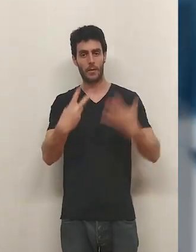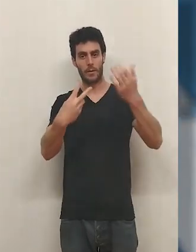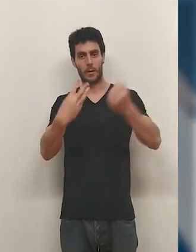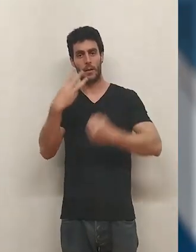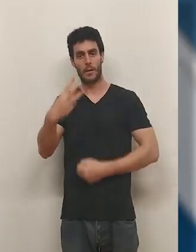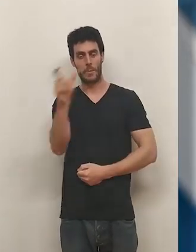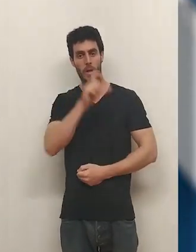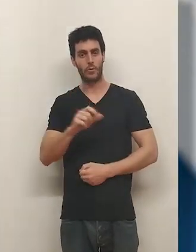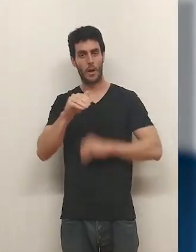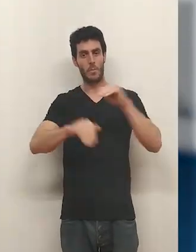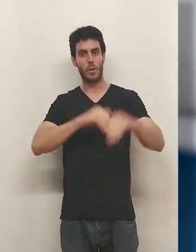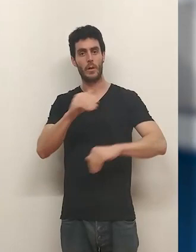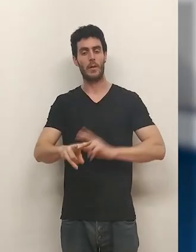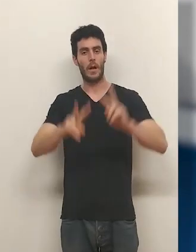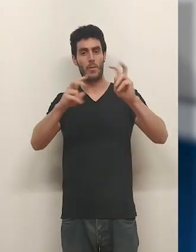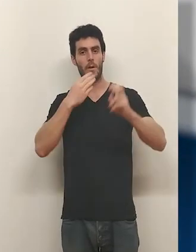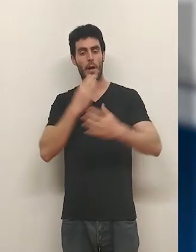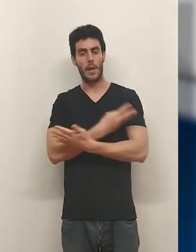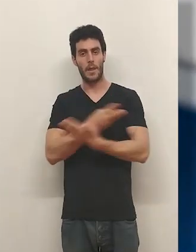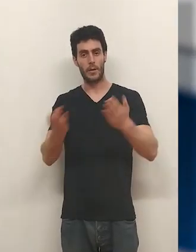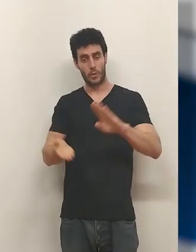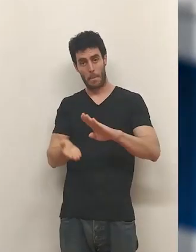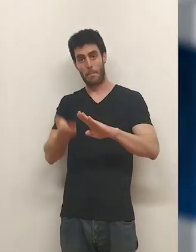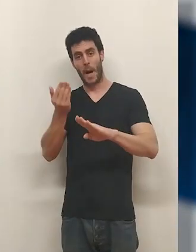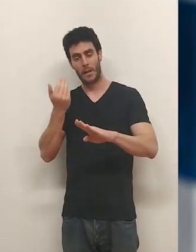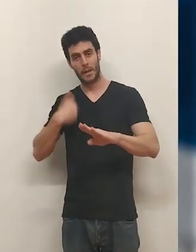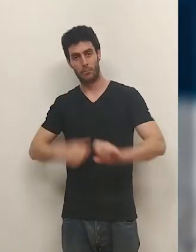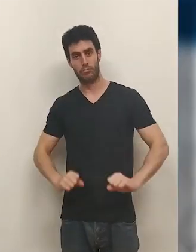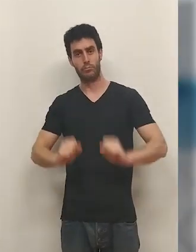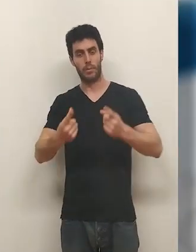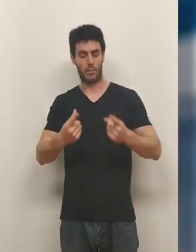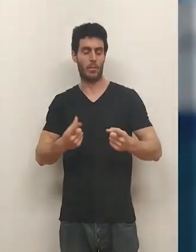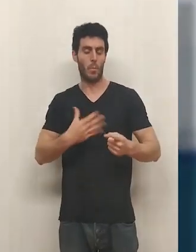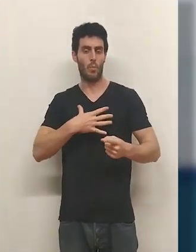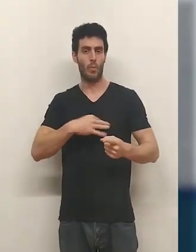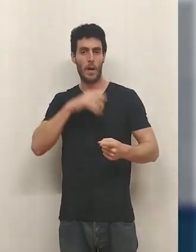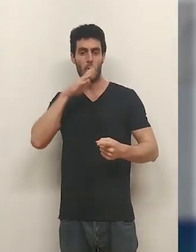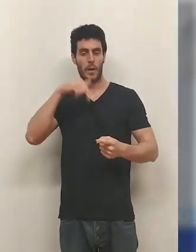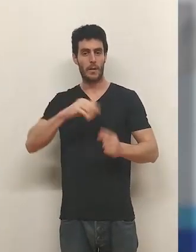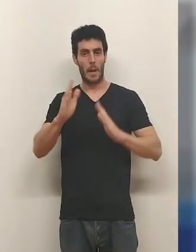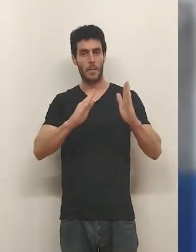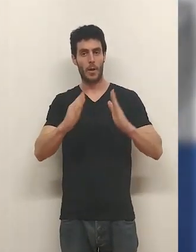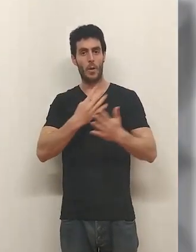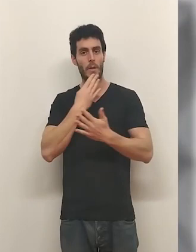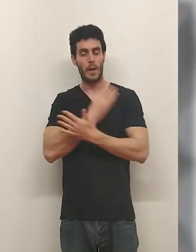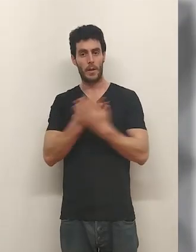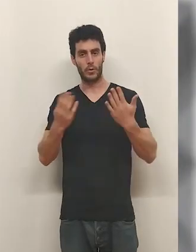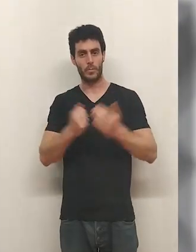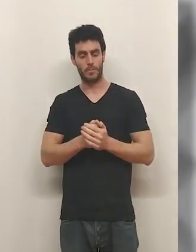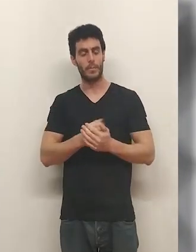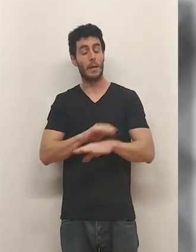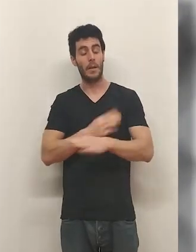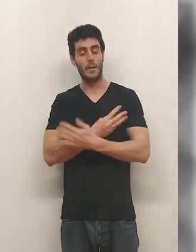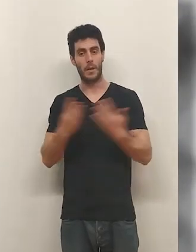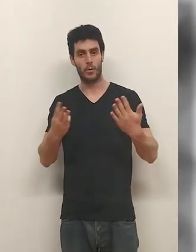nuevos votantes, menores que han pasado a poder votar por primera vez al haber cumplido en este periodo los 18 años. En